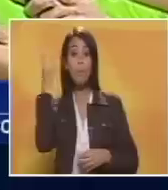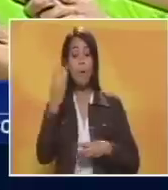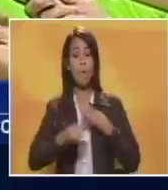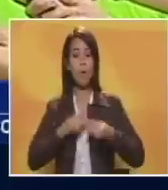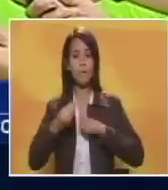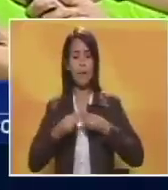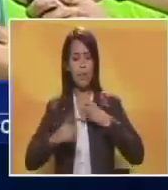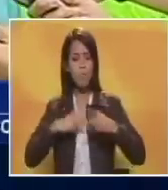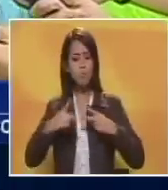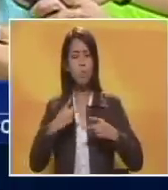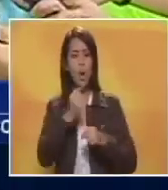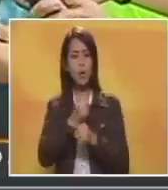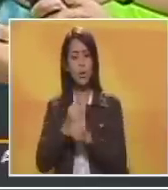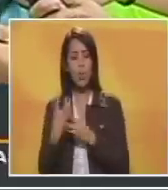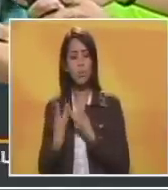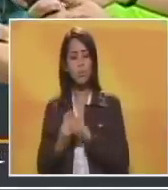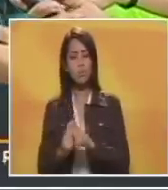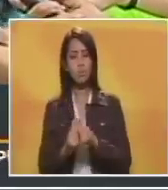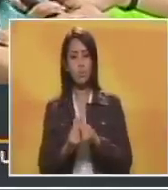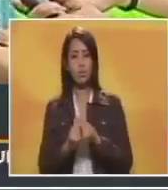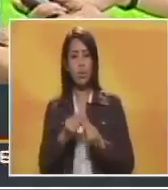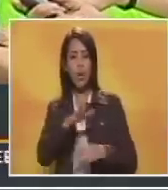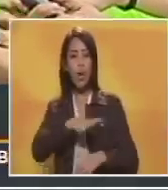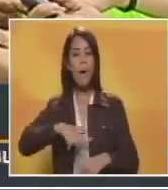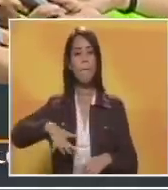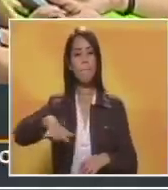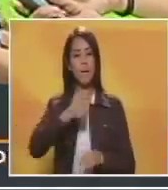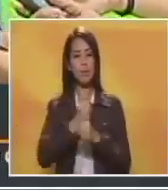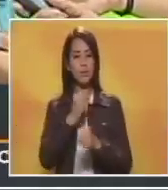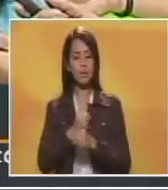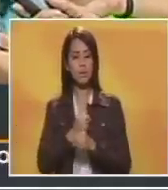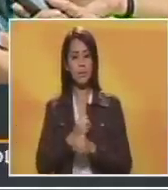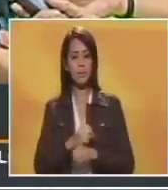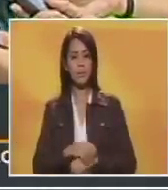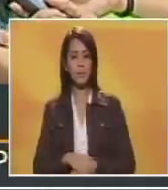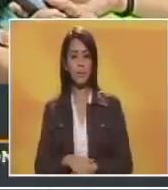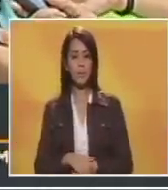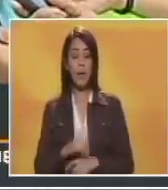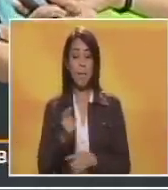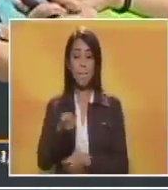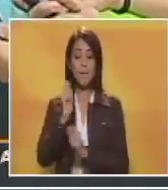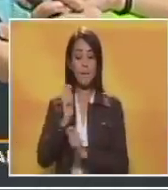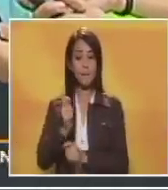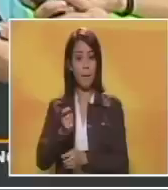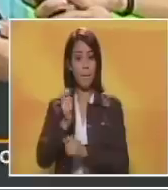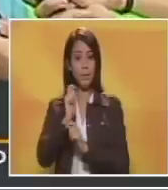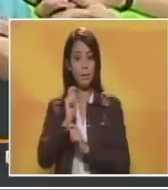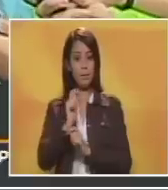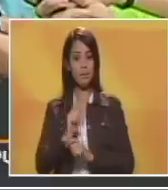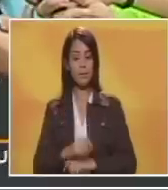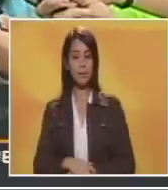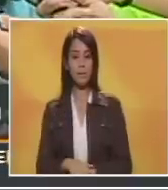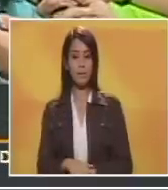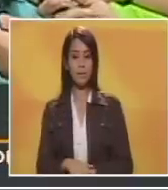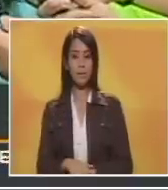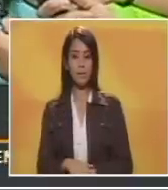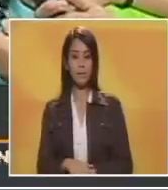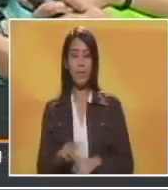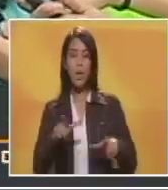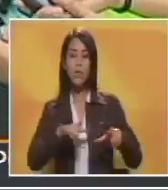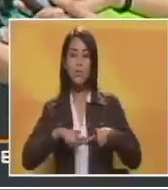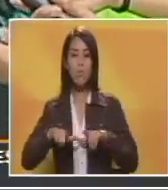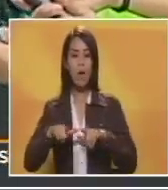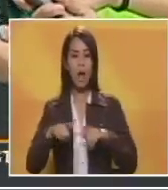produciendo, con los trabajadores, con los campesinos, con los pescadores. Vamos a estar en una